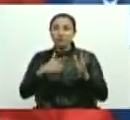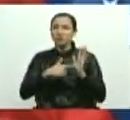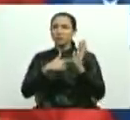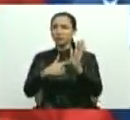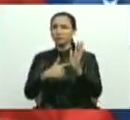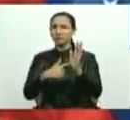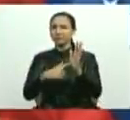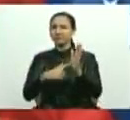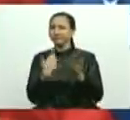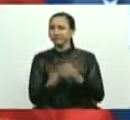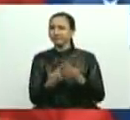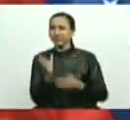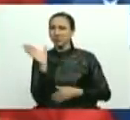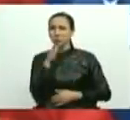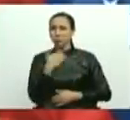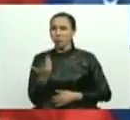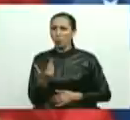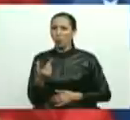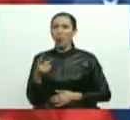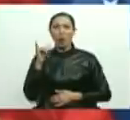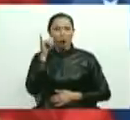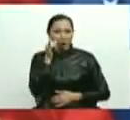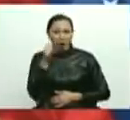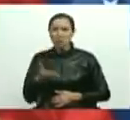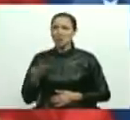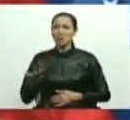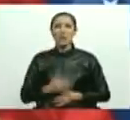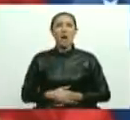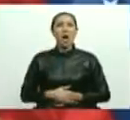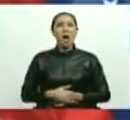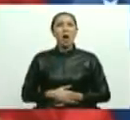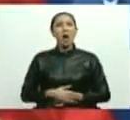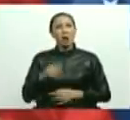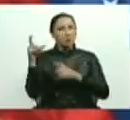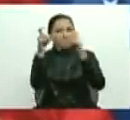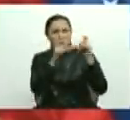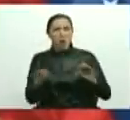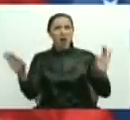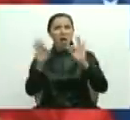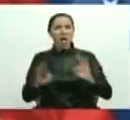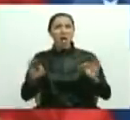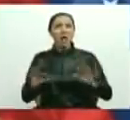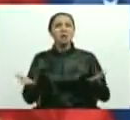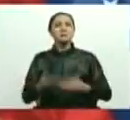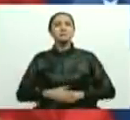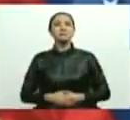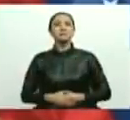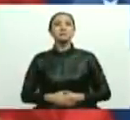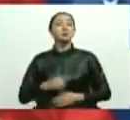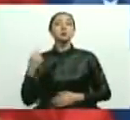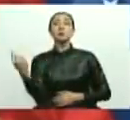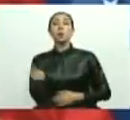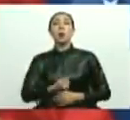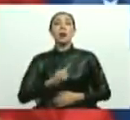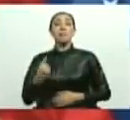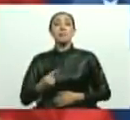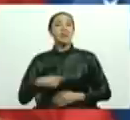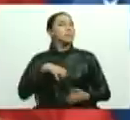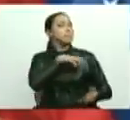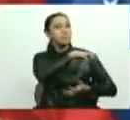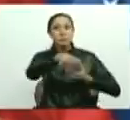evidencias de ello, ni videos, ni fotos, ni audios, sino simplemente las ganas de